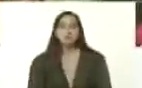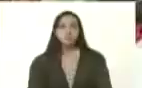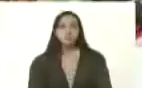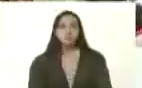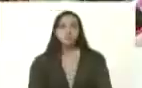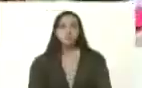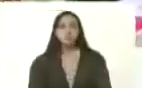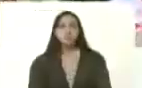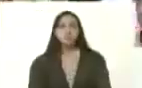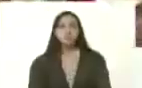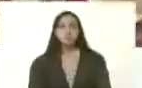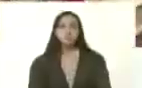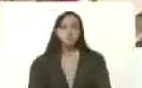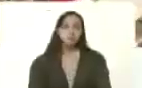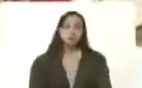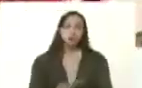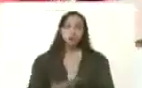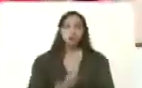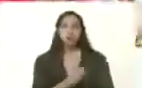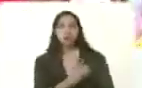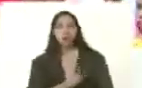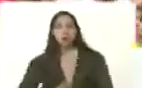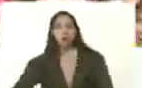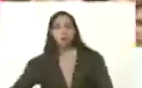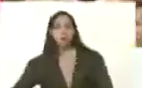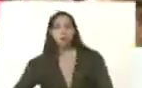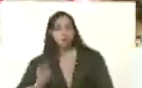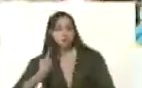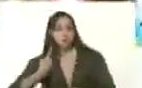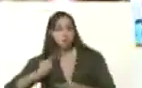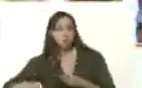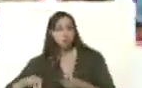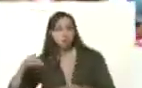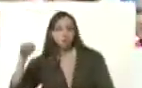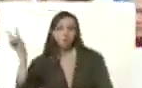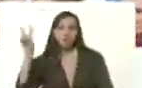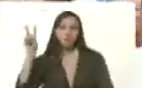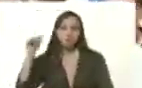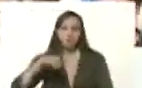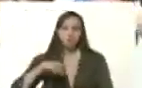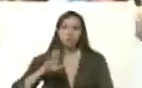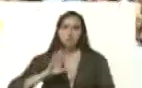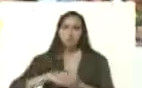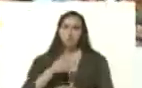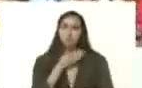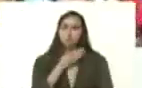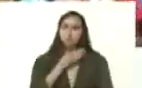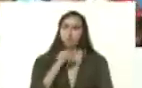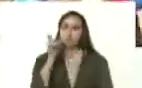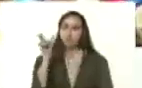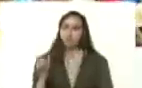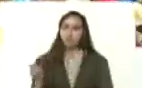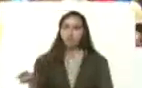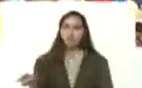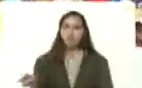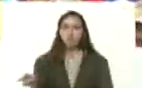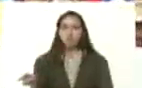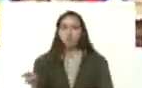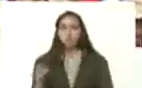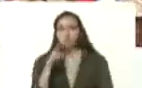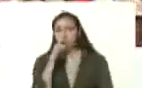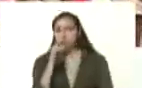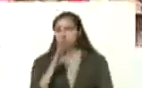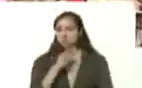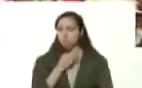Ah, vamos a poner un presidente en Venezuela porque no me gusta el que eligió el pueblo. Qué mantequilla. No, vamos a poner una gobernadora en